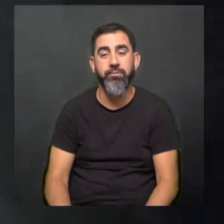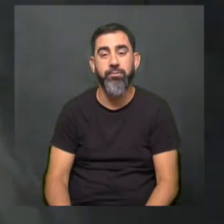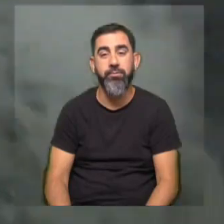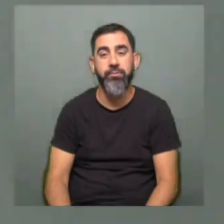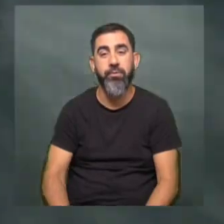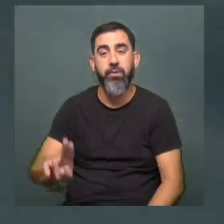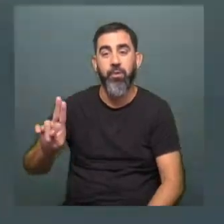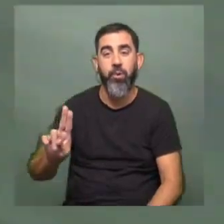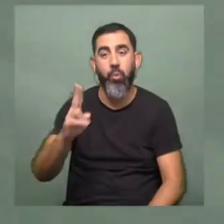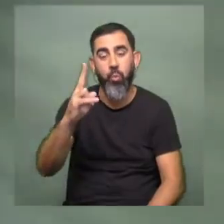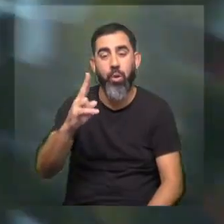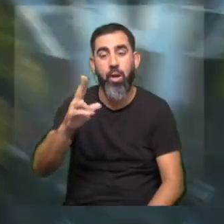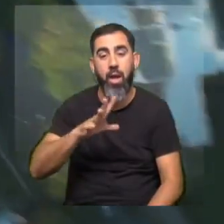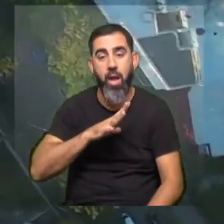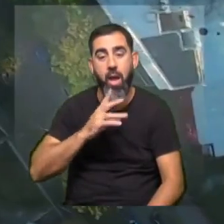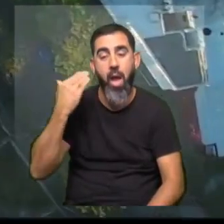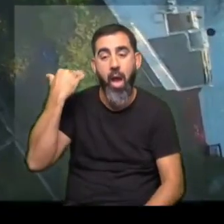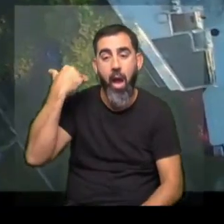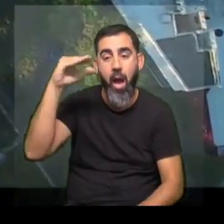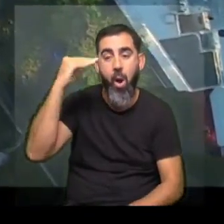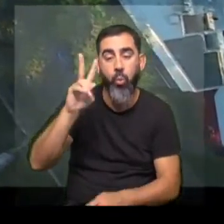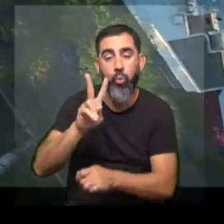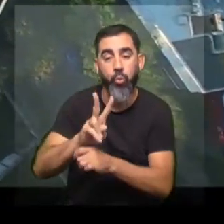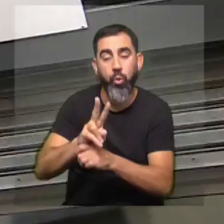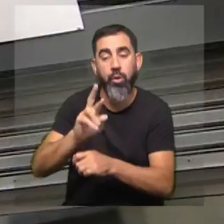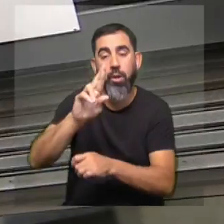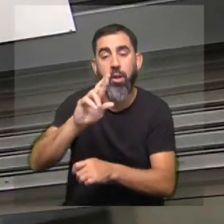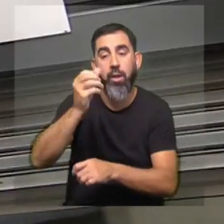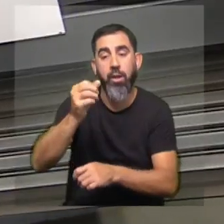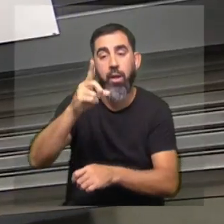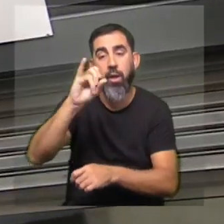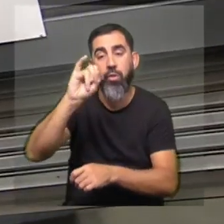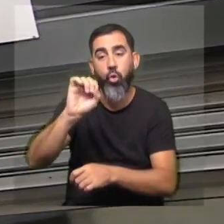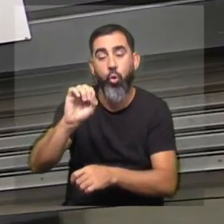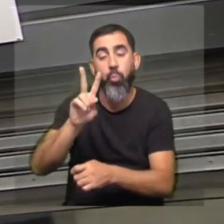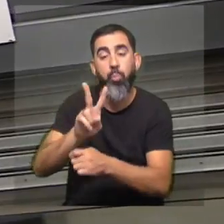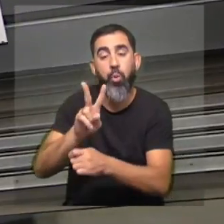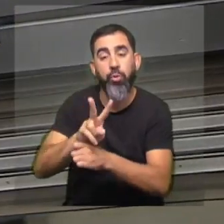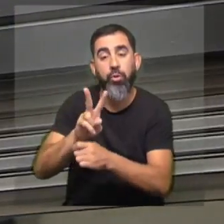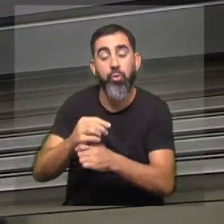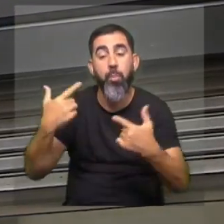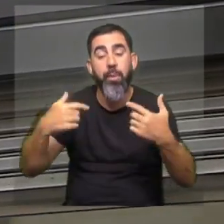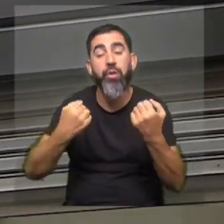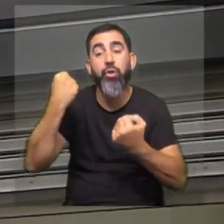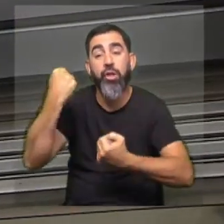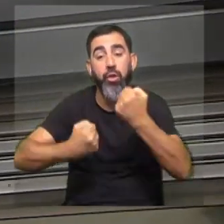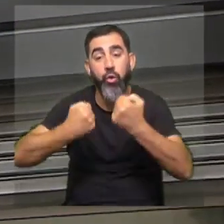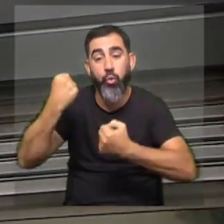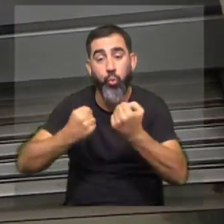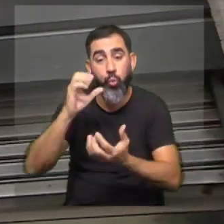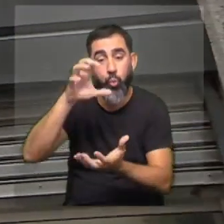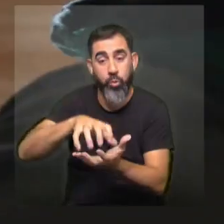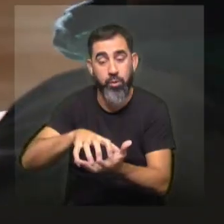En Uruguay existe una autoridad reguladora en radioprotección que está en el ámbito del Ministerio de Industria, Energía y